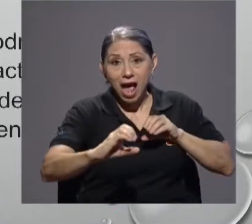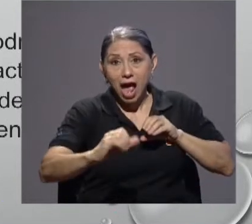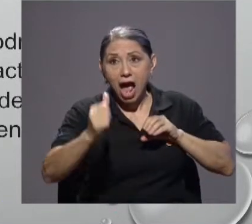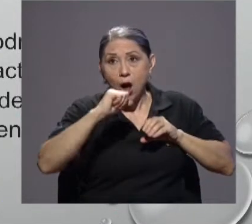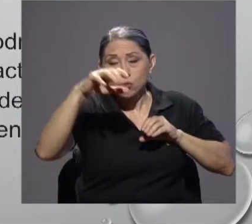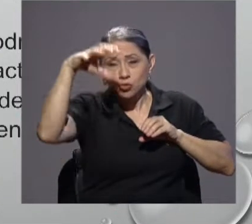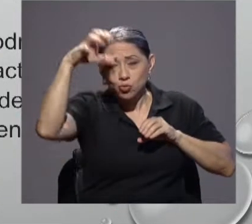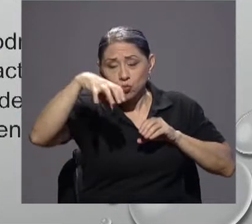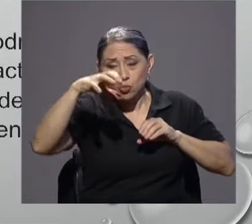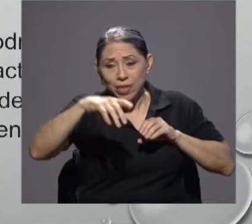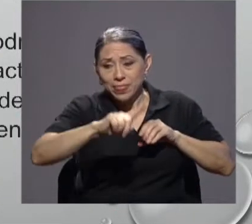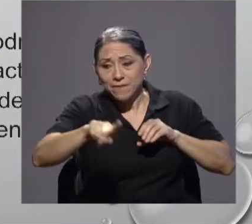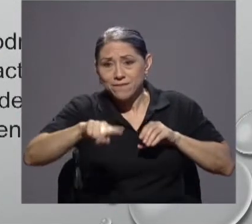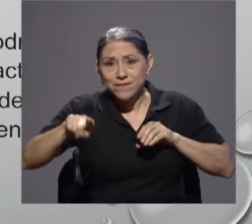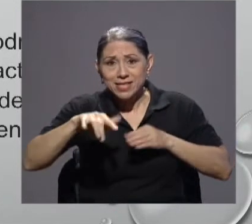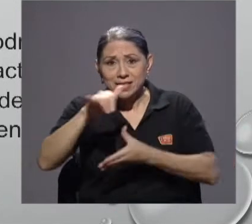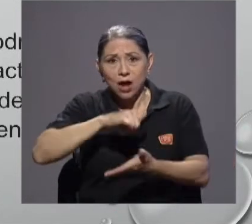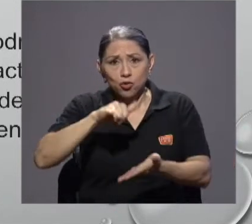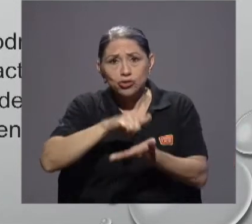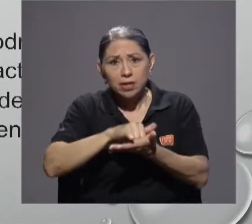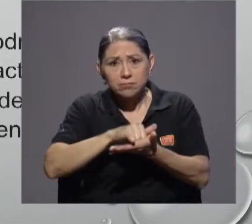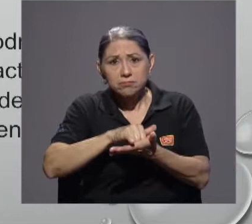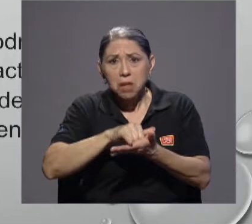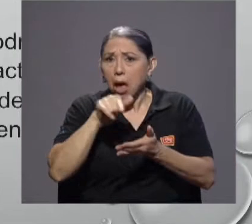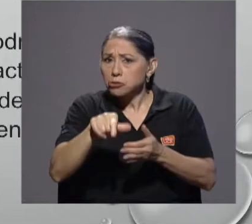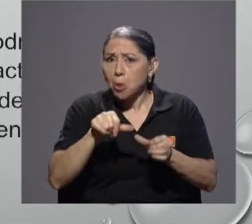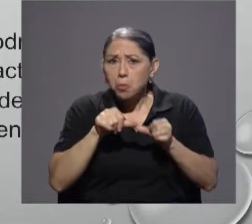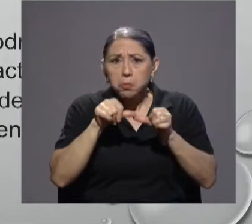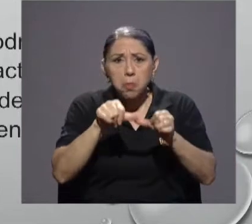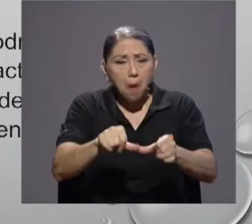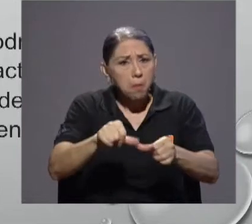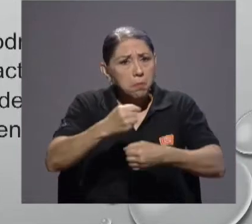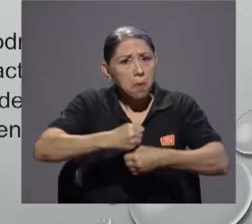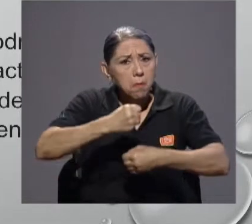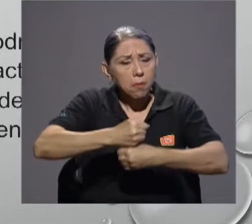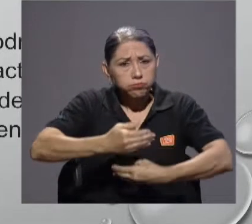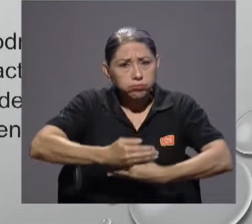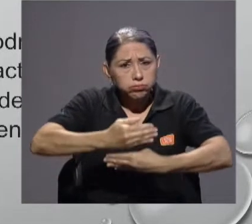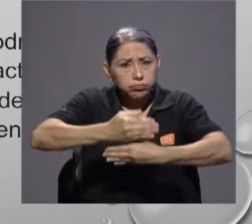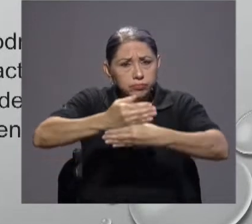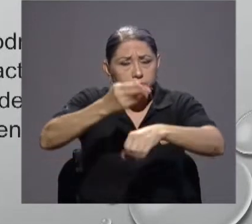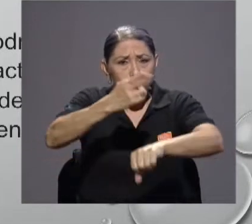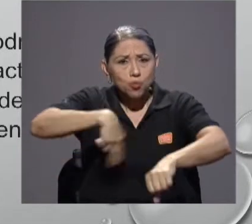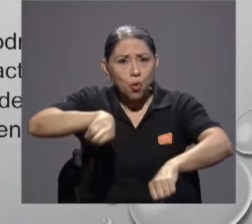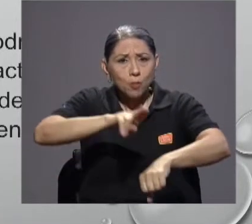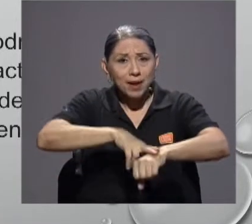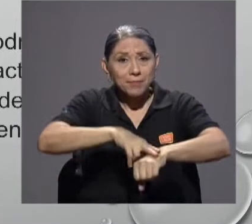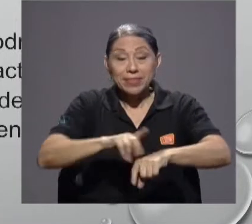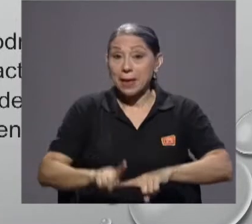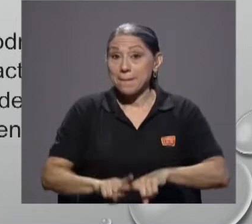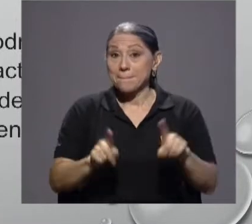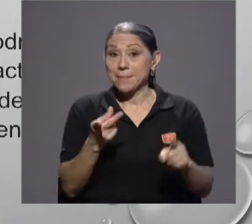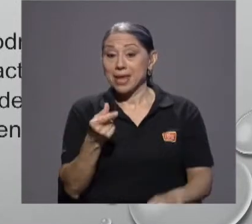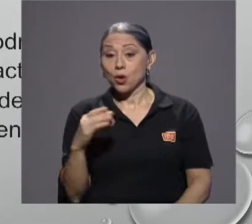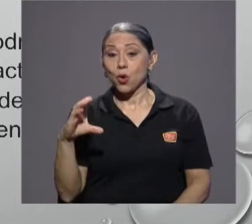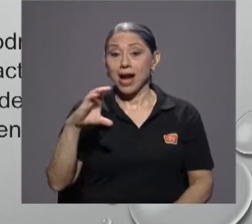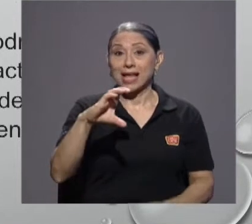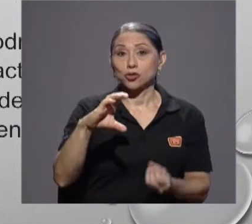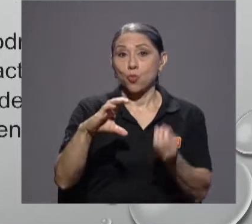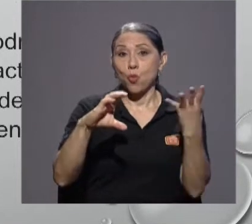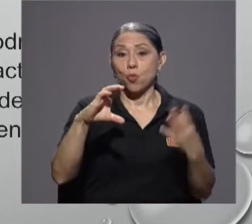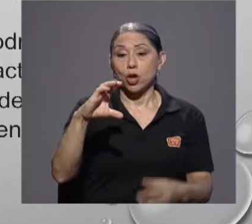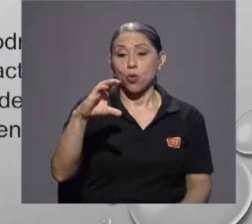José, ¿verdad?, que siguieron normalmente. Sin embargo, el recorte del gasto público obligó a posponer